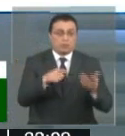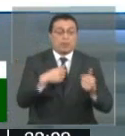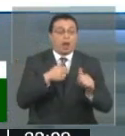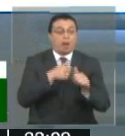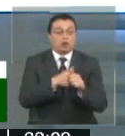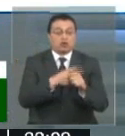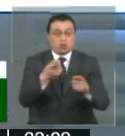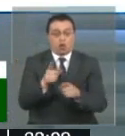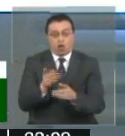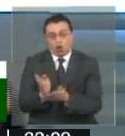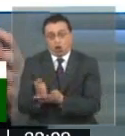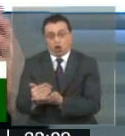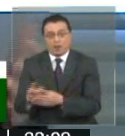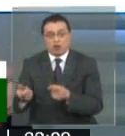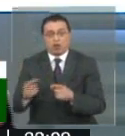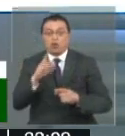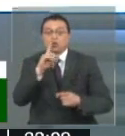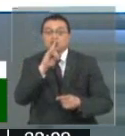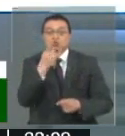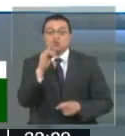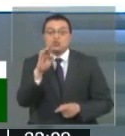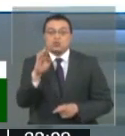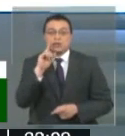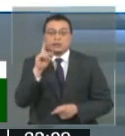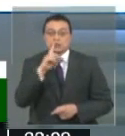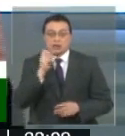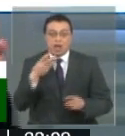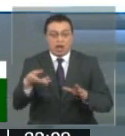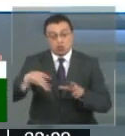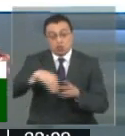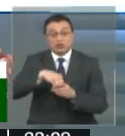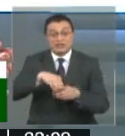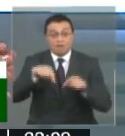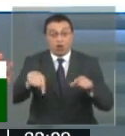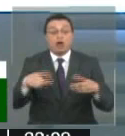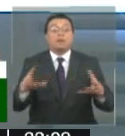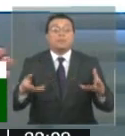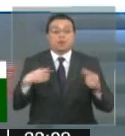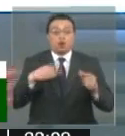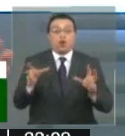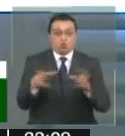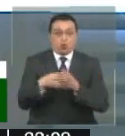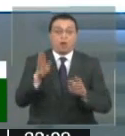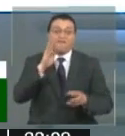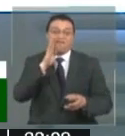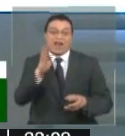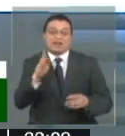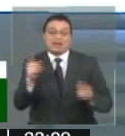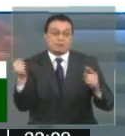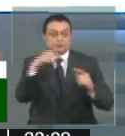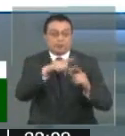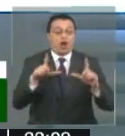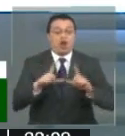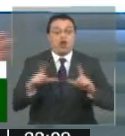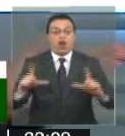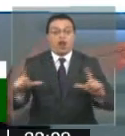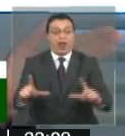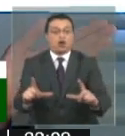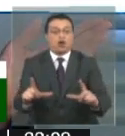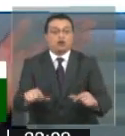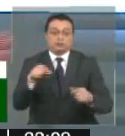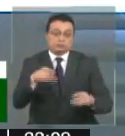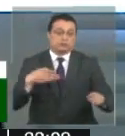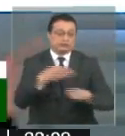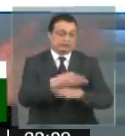un operador turístico que desarrollaba operación turística inclusiva y trajo un grupo de belgas que recorrieron la región de los lagos. Y pudieron hacer la